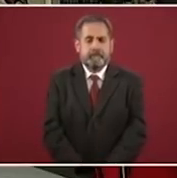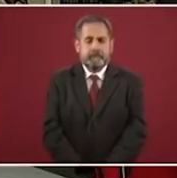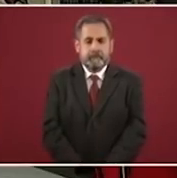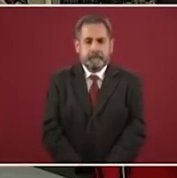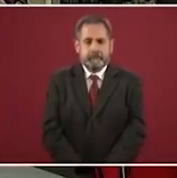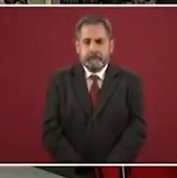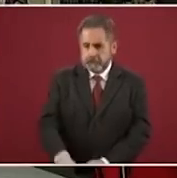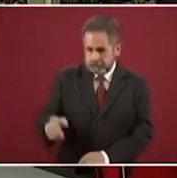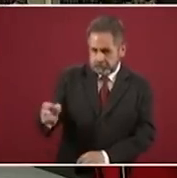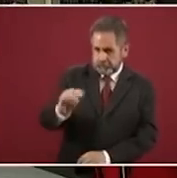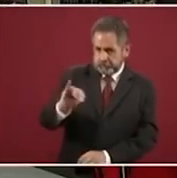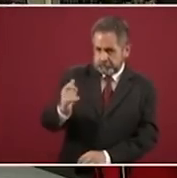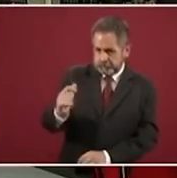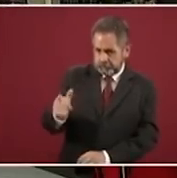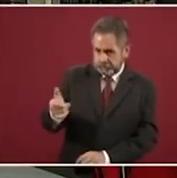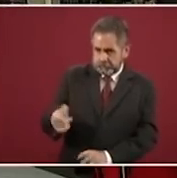Miguel.